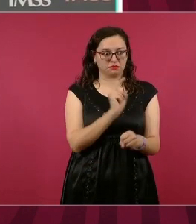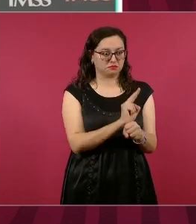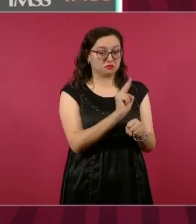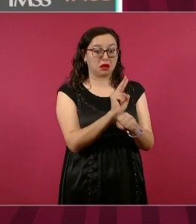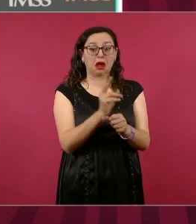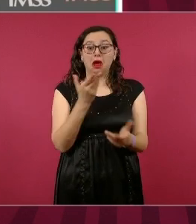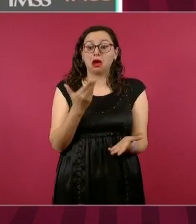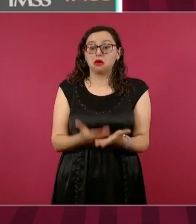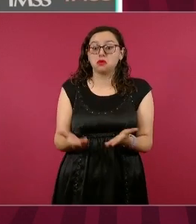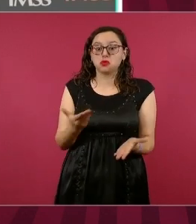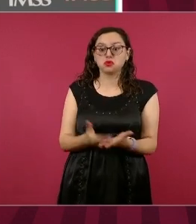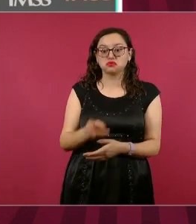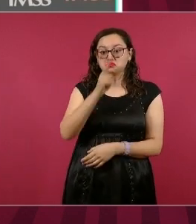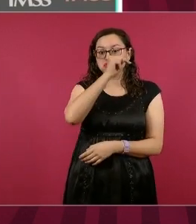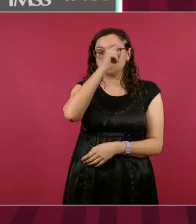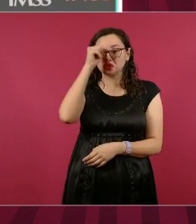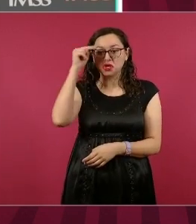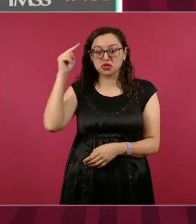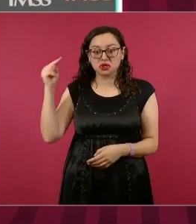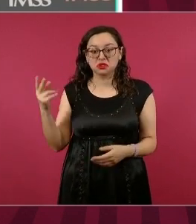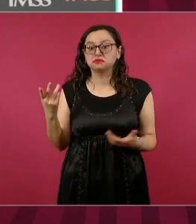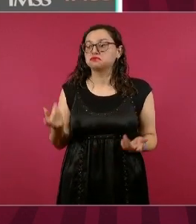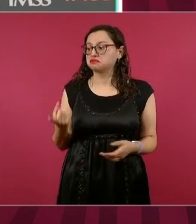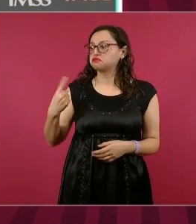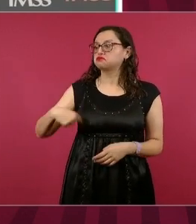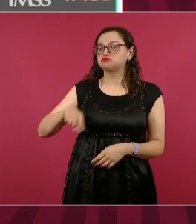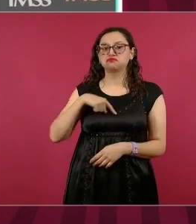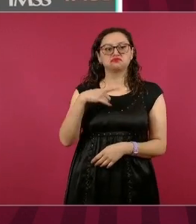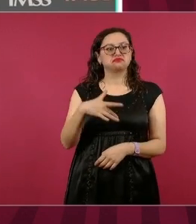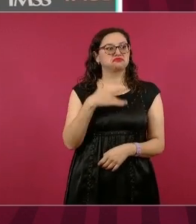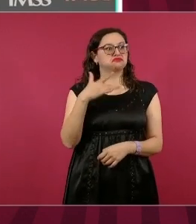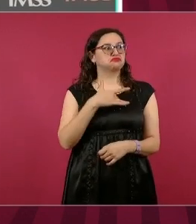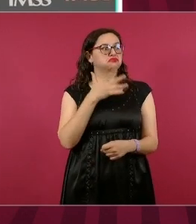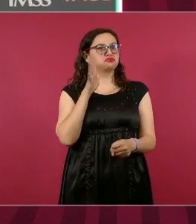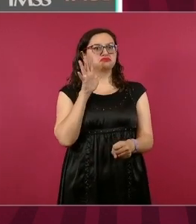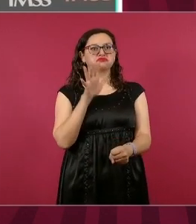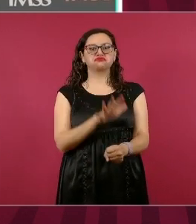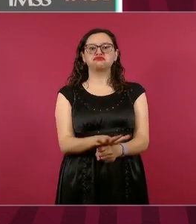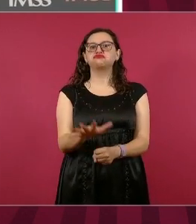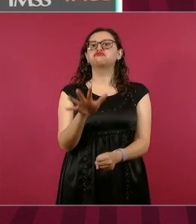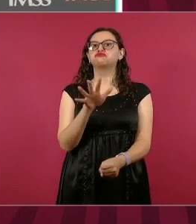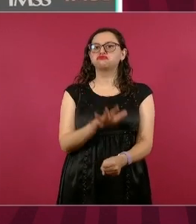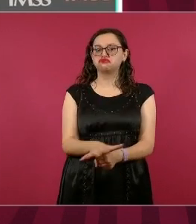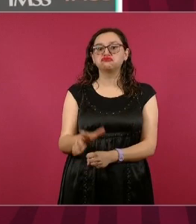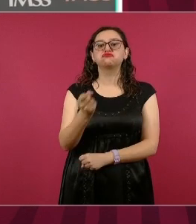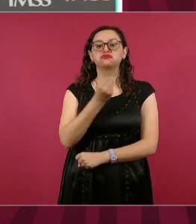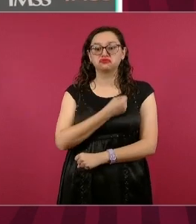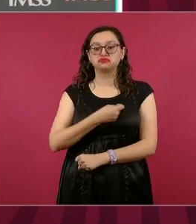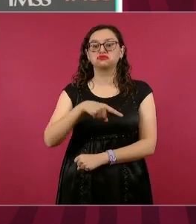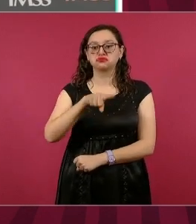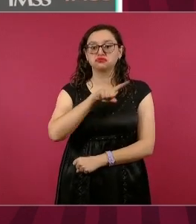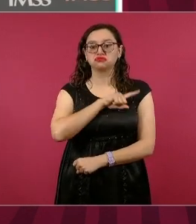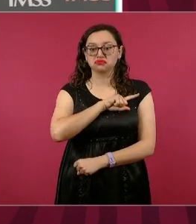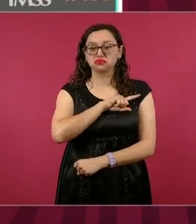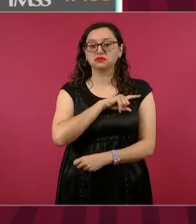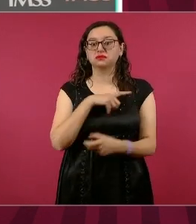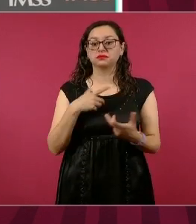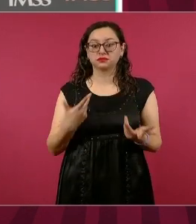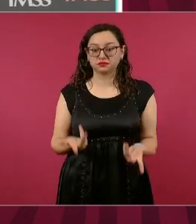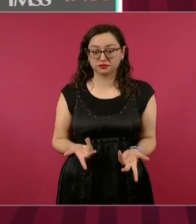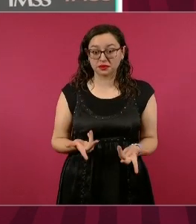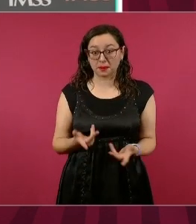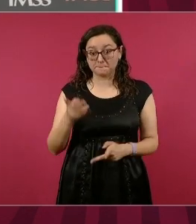de salud que ya no sirven únicamente de manera fraccionada para una parte de los mexicanos y de los nayaritas. Toda